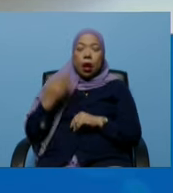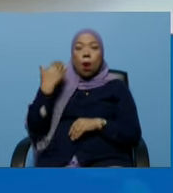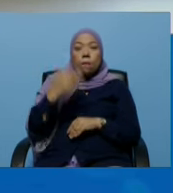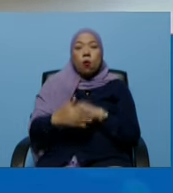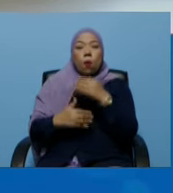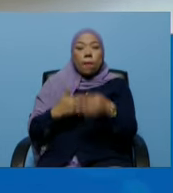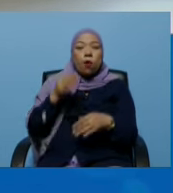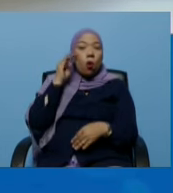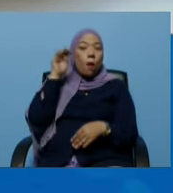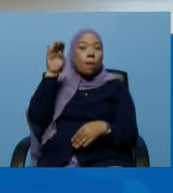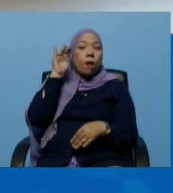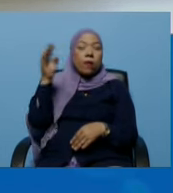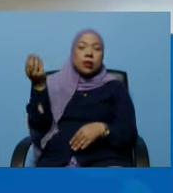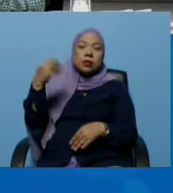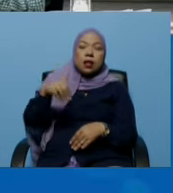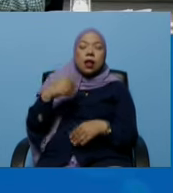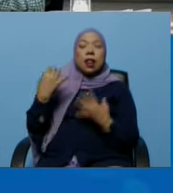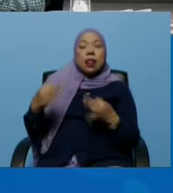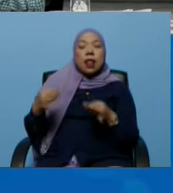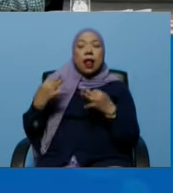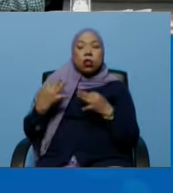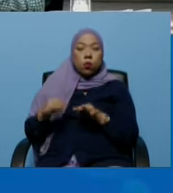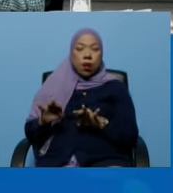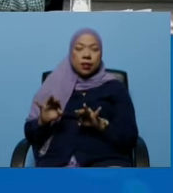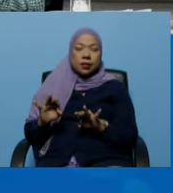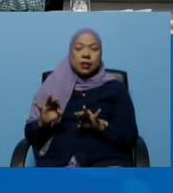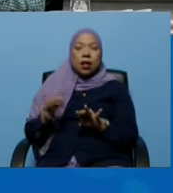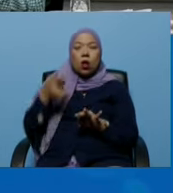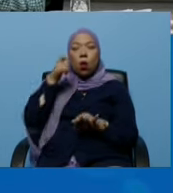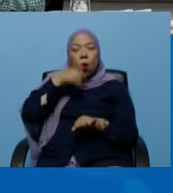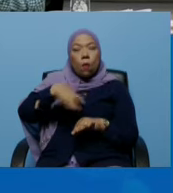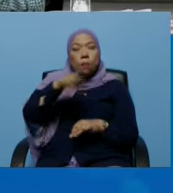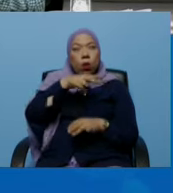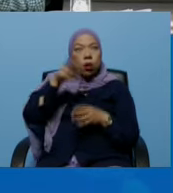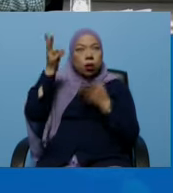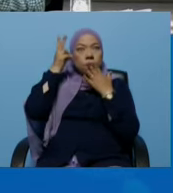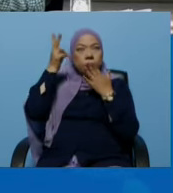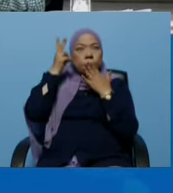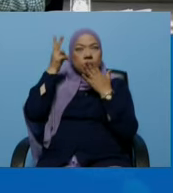en armonía con la naturaleza, con los pueblos indígenas,